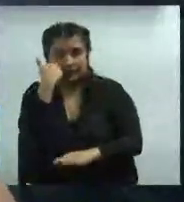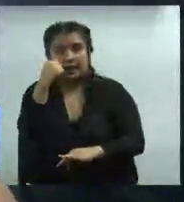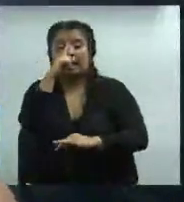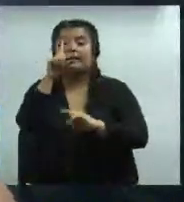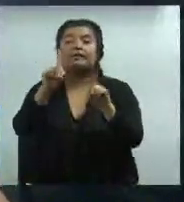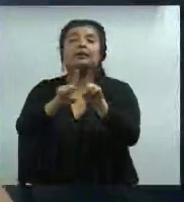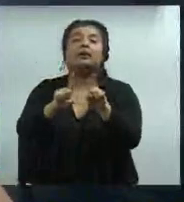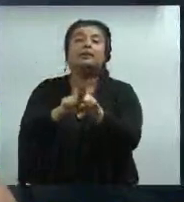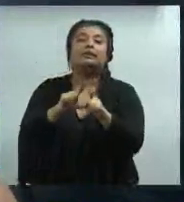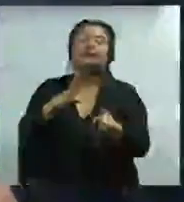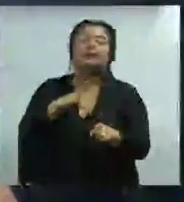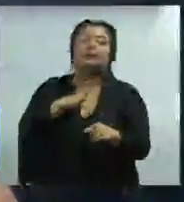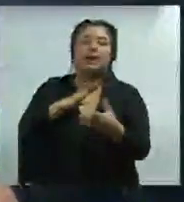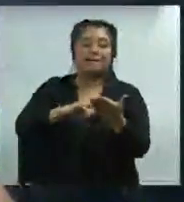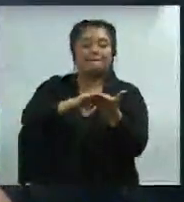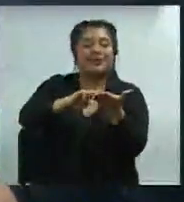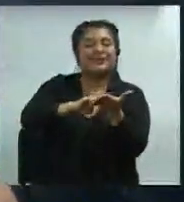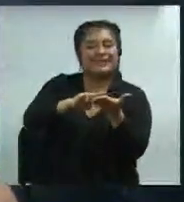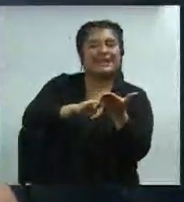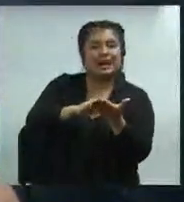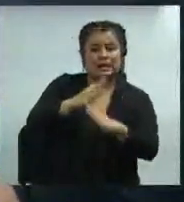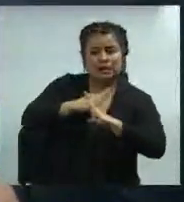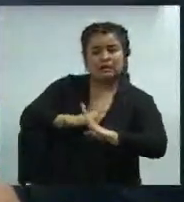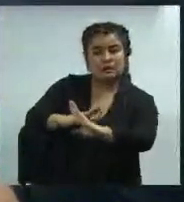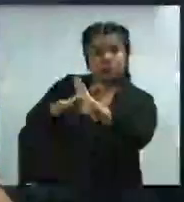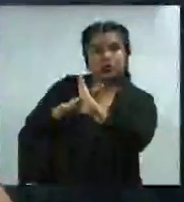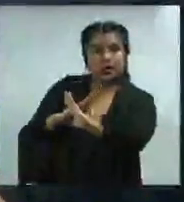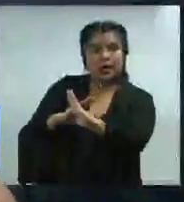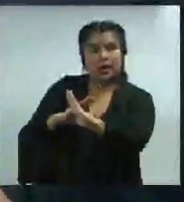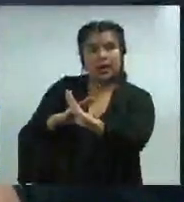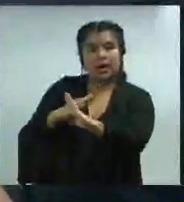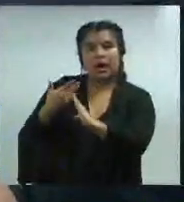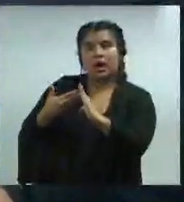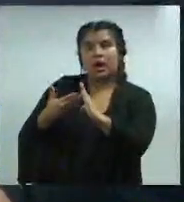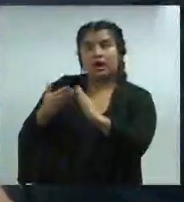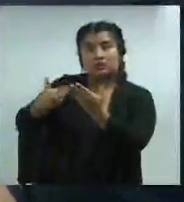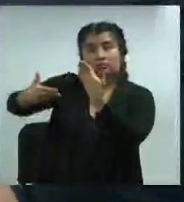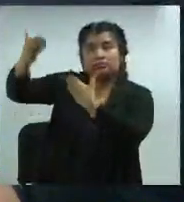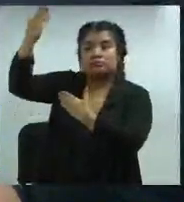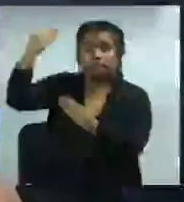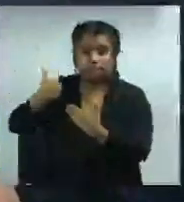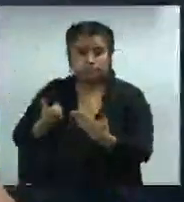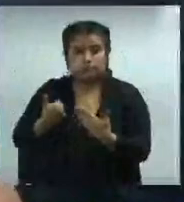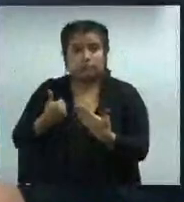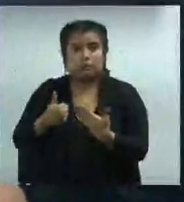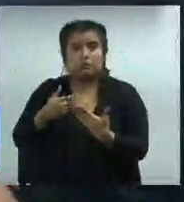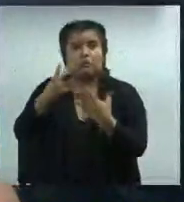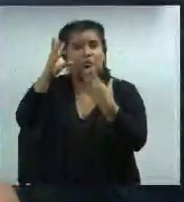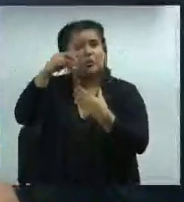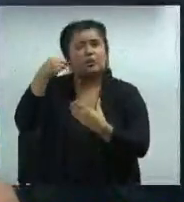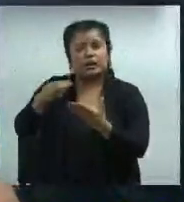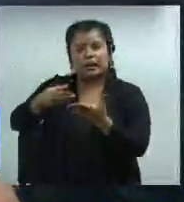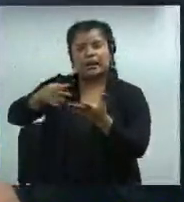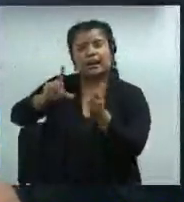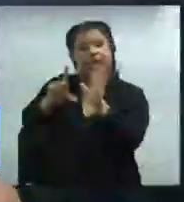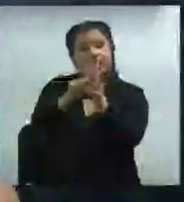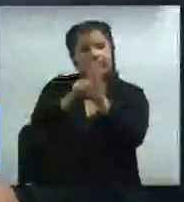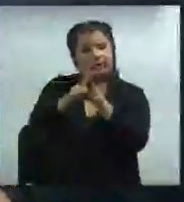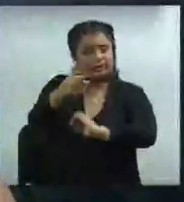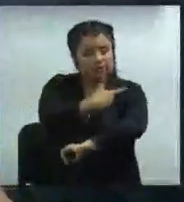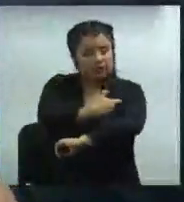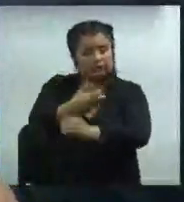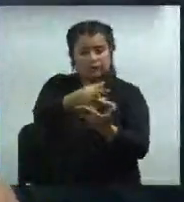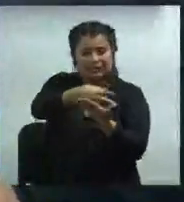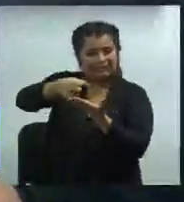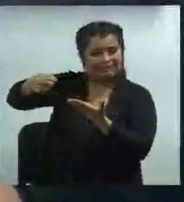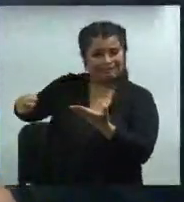una medicina preventiva. Lo que sucedió la otra vez y por lo que fue retirada fue que hubo mucha controversia en